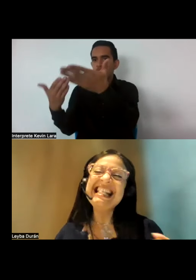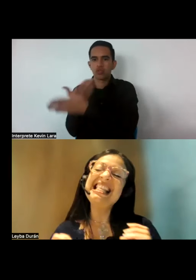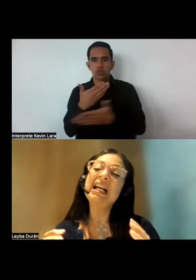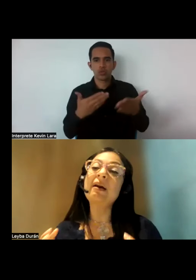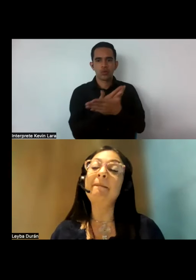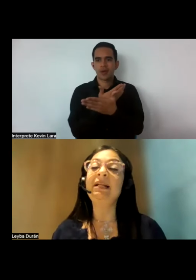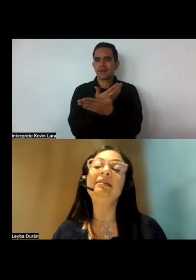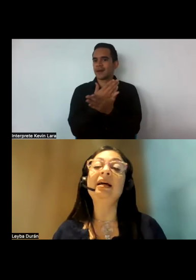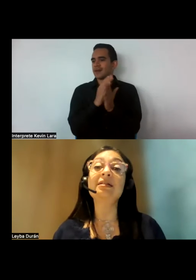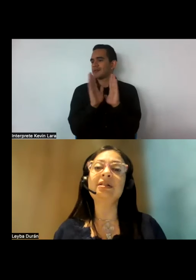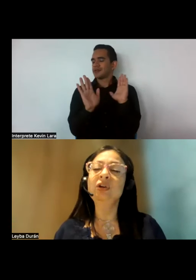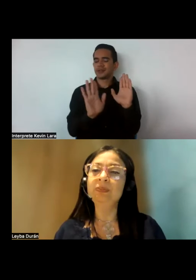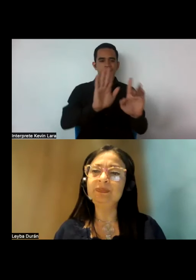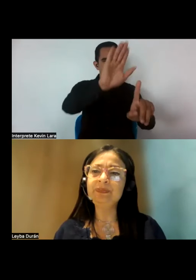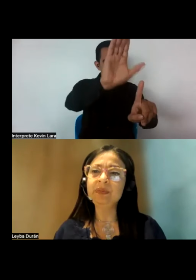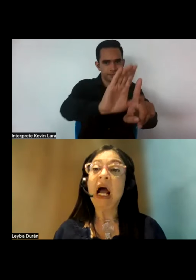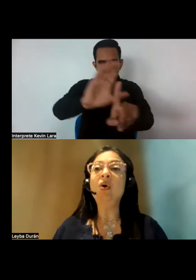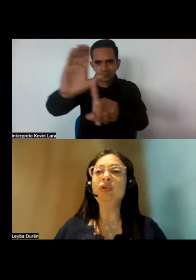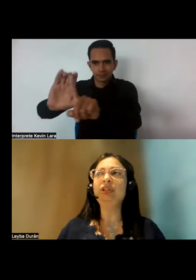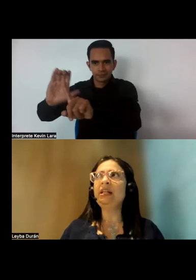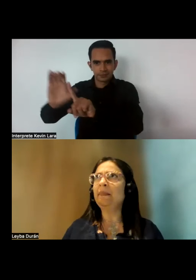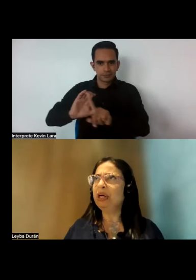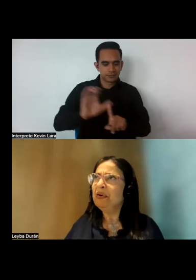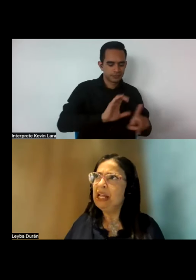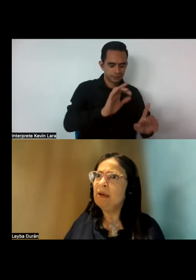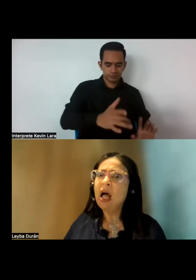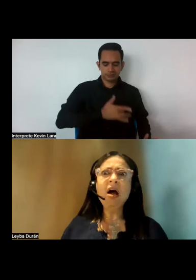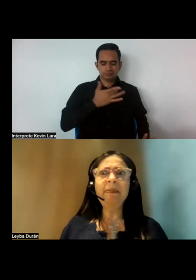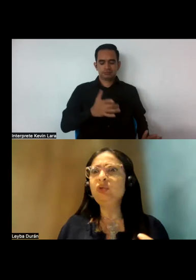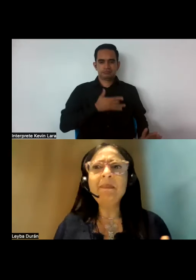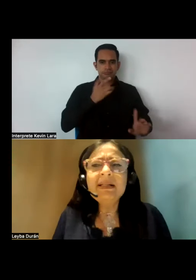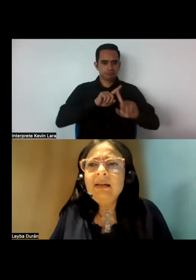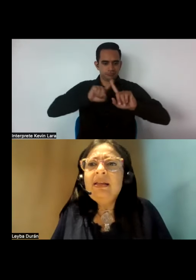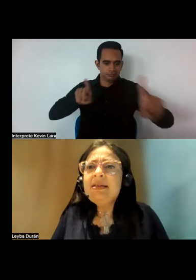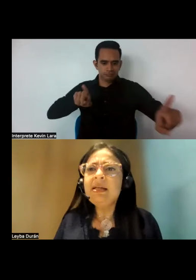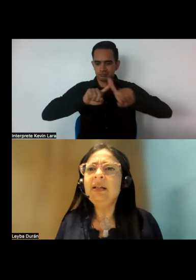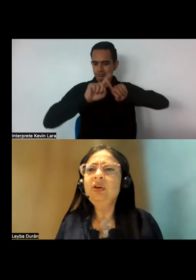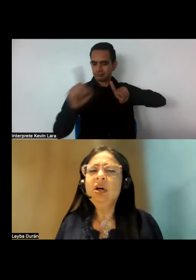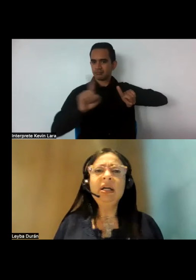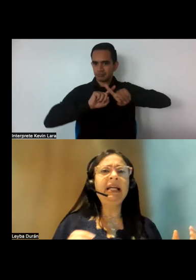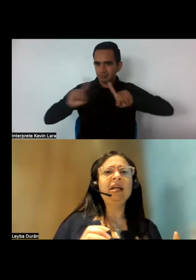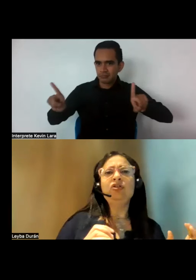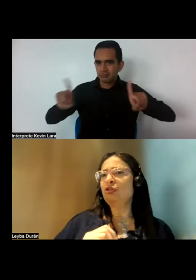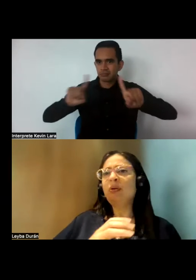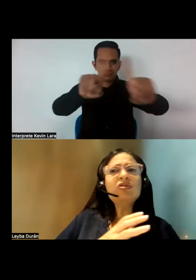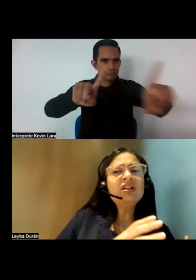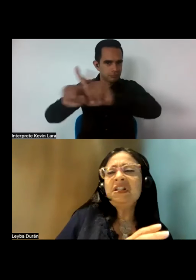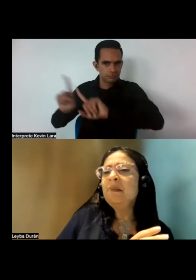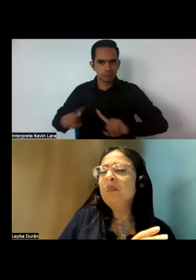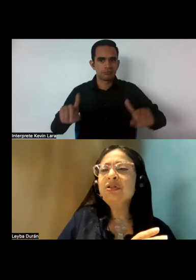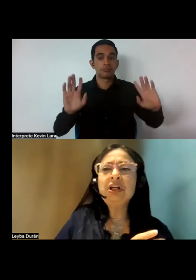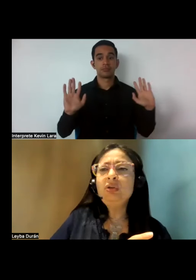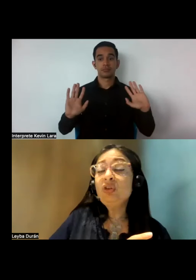una interpretación. Ahora ustedes dirán, bueno, Leiva, pero tú empezaste diciendo que yo no puedo